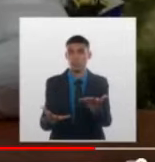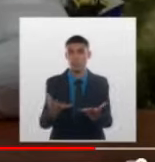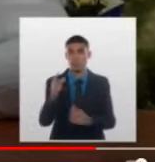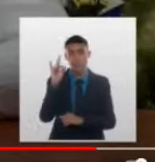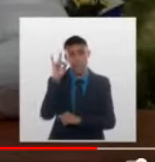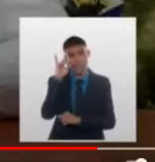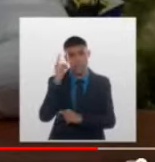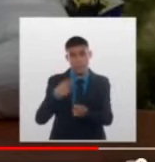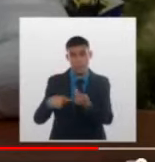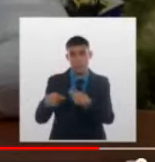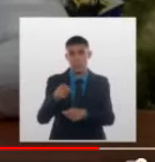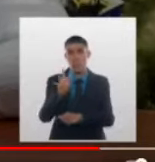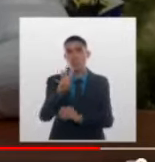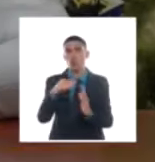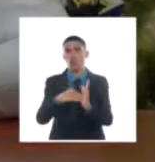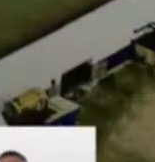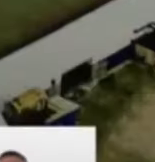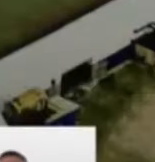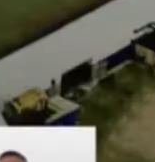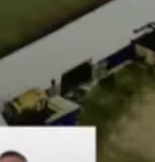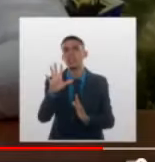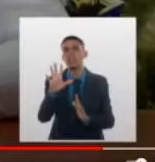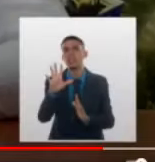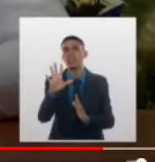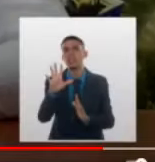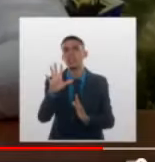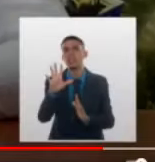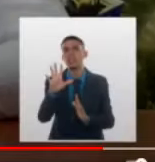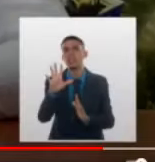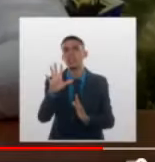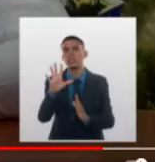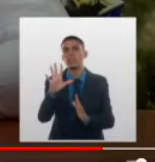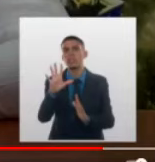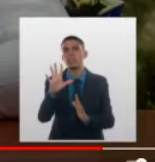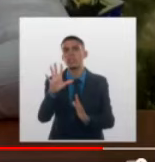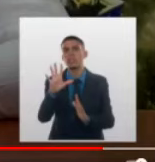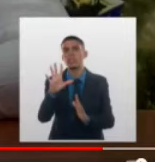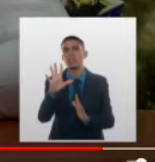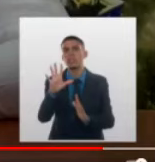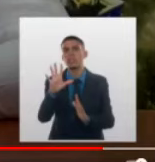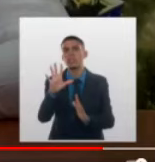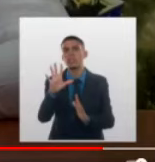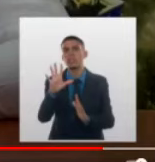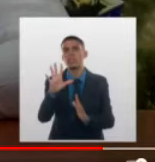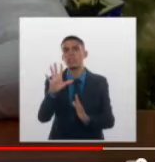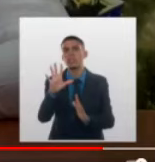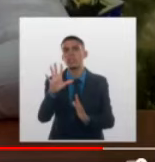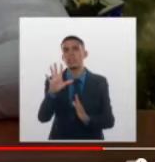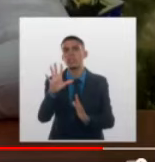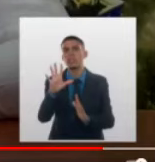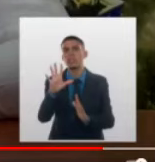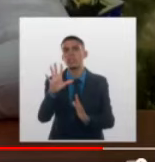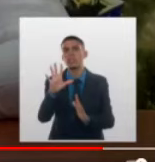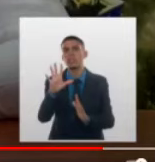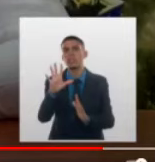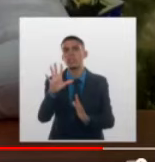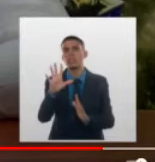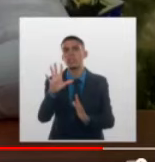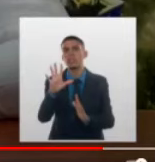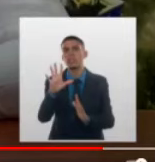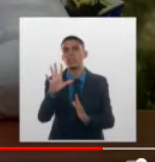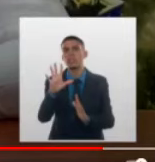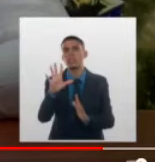importamos está entre los $4,000 y $5,000. Eso es mentira. La tonelada de leche jamás en la vida ha llegado a $5,000. Este es un mentiroso. Si